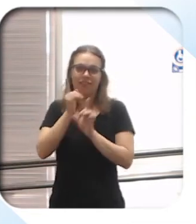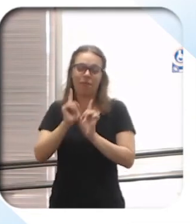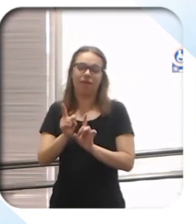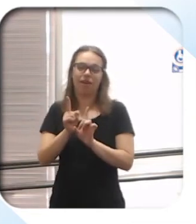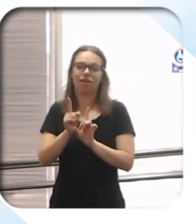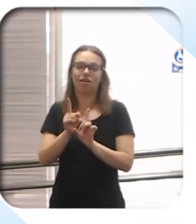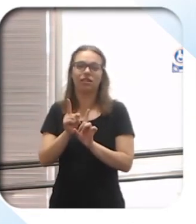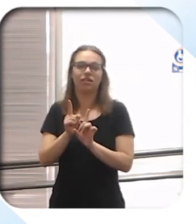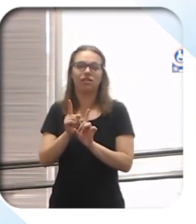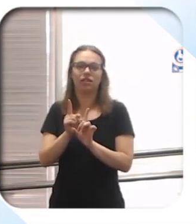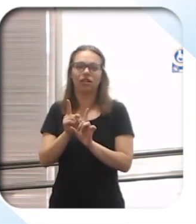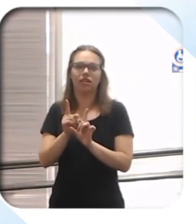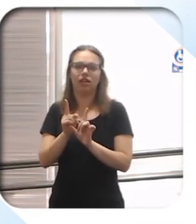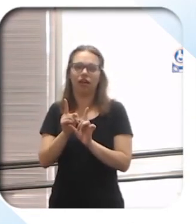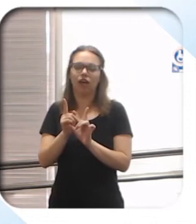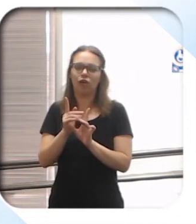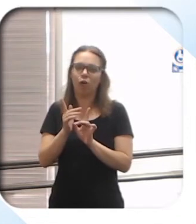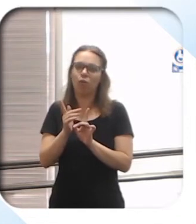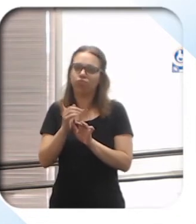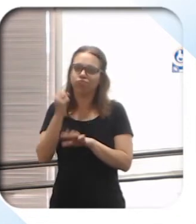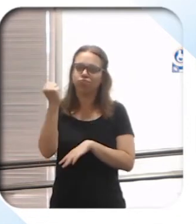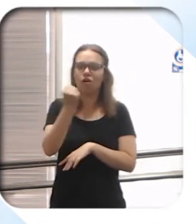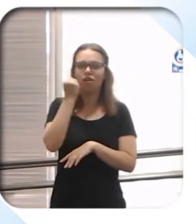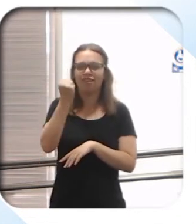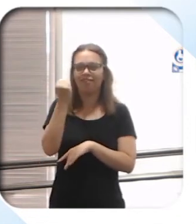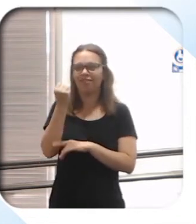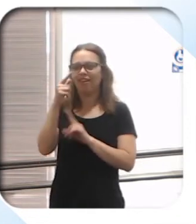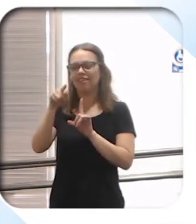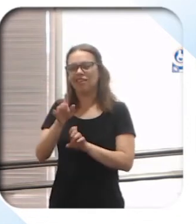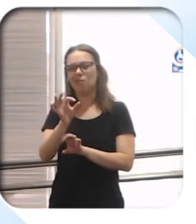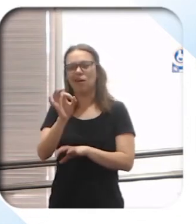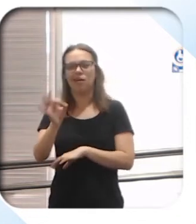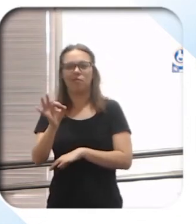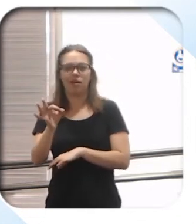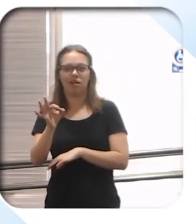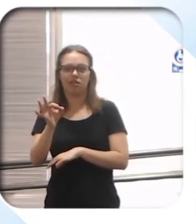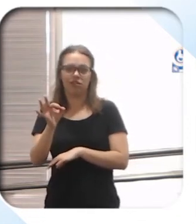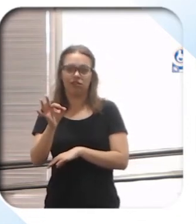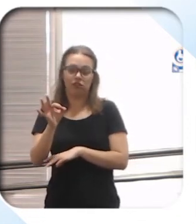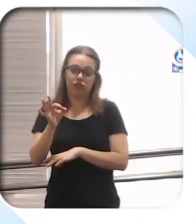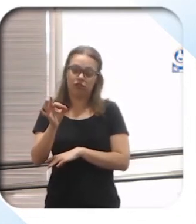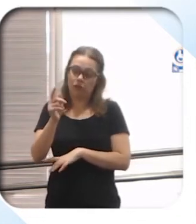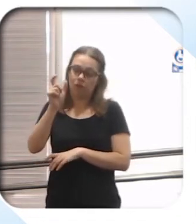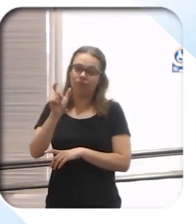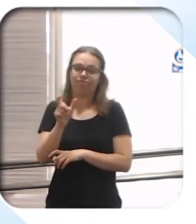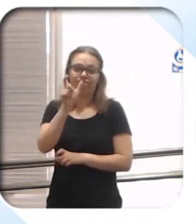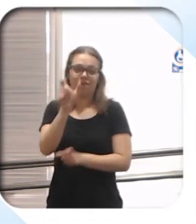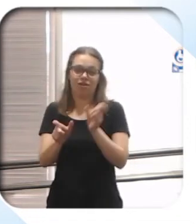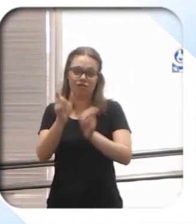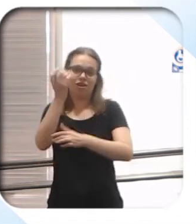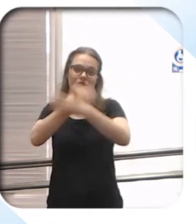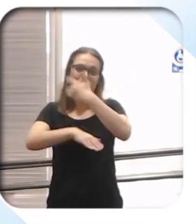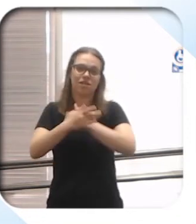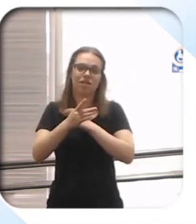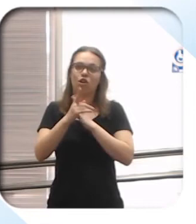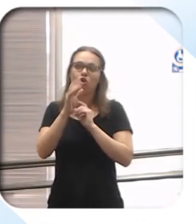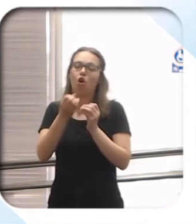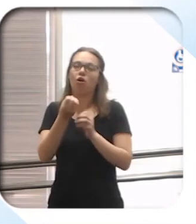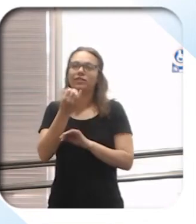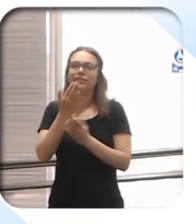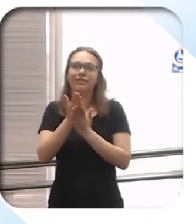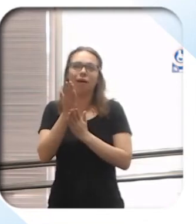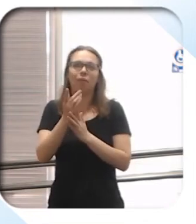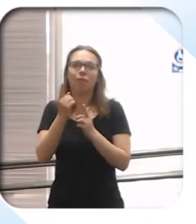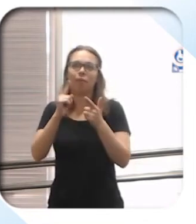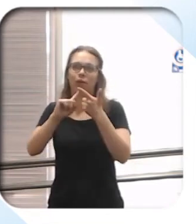que es todo un capítulo el lugar de los hermanos de personas con discapacidad. No siempre logran un buen vínculo,